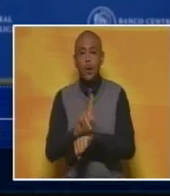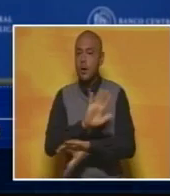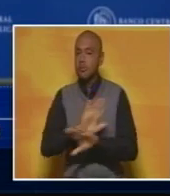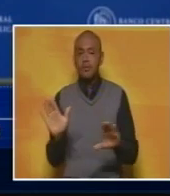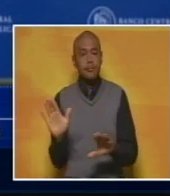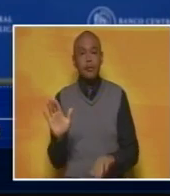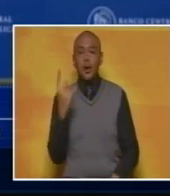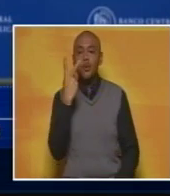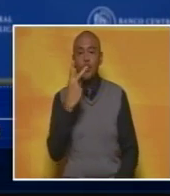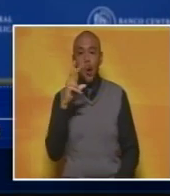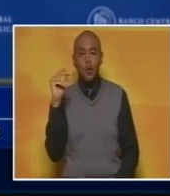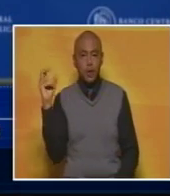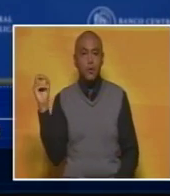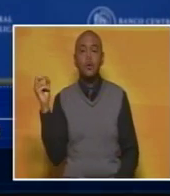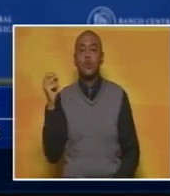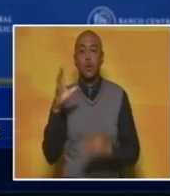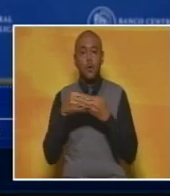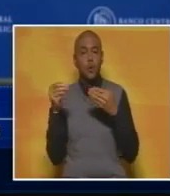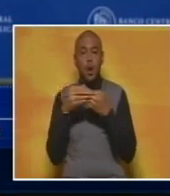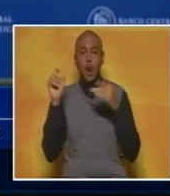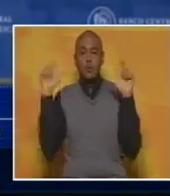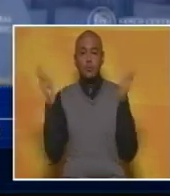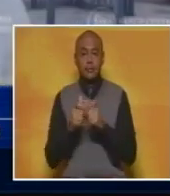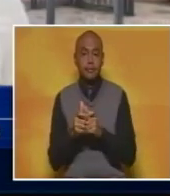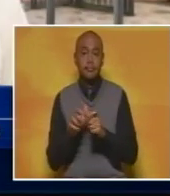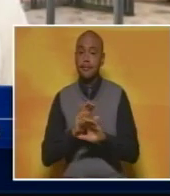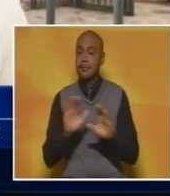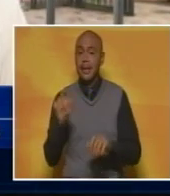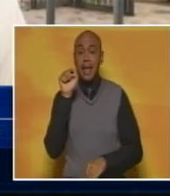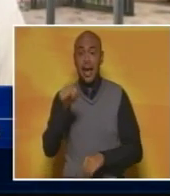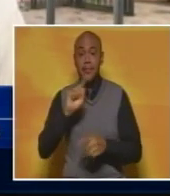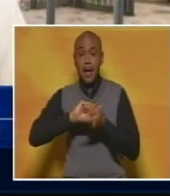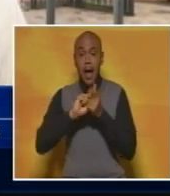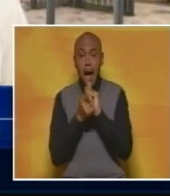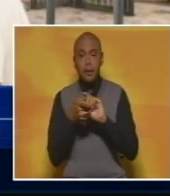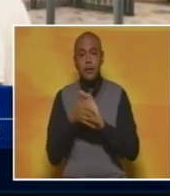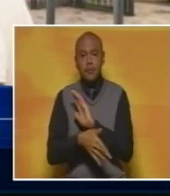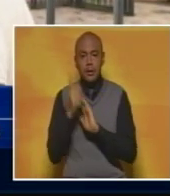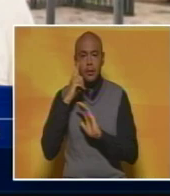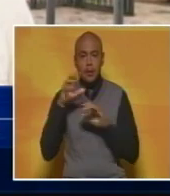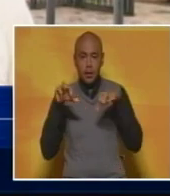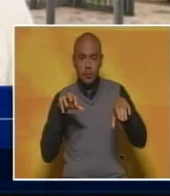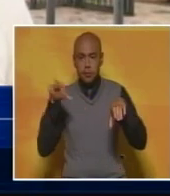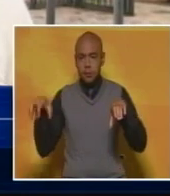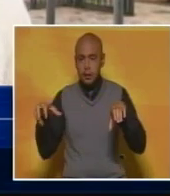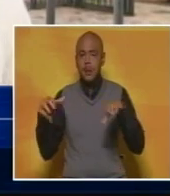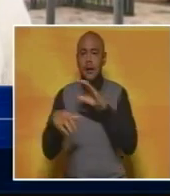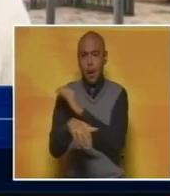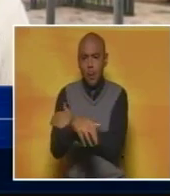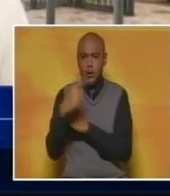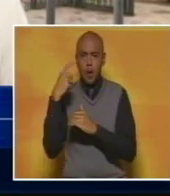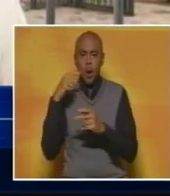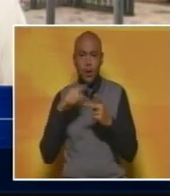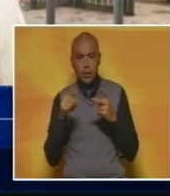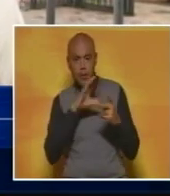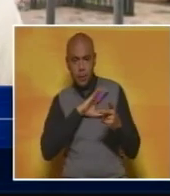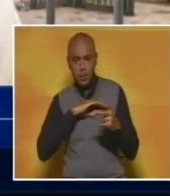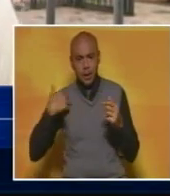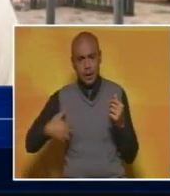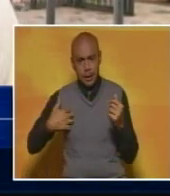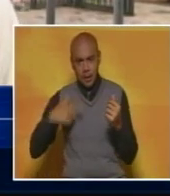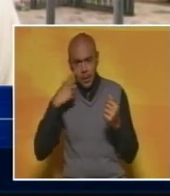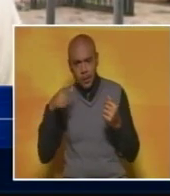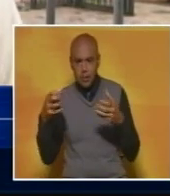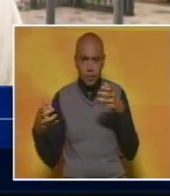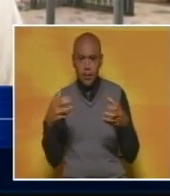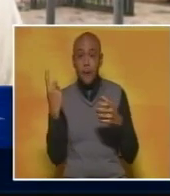$200. Una transición que, según estiman ambas partes, debiera ser ordenada y consensuada.